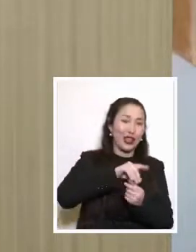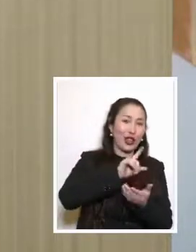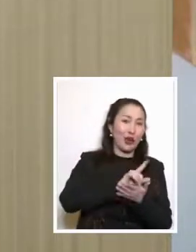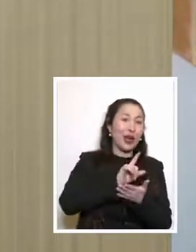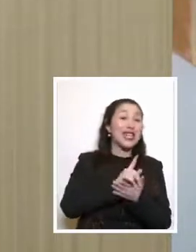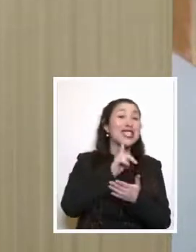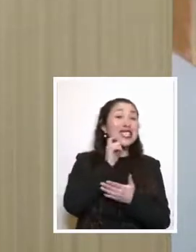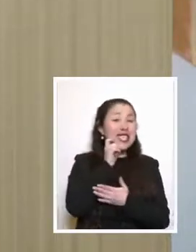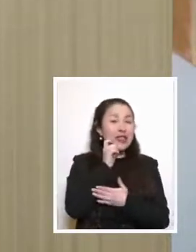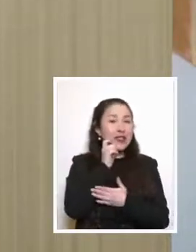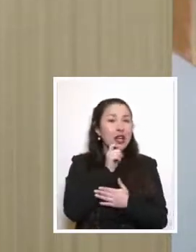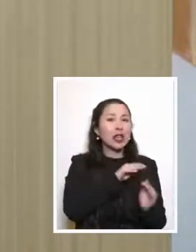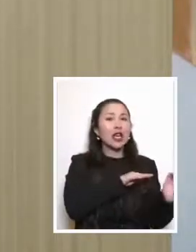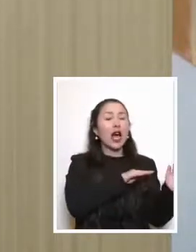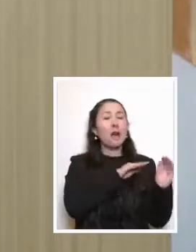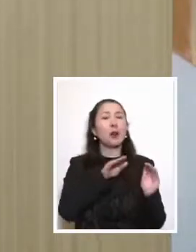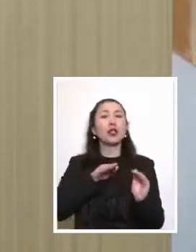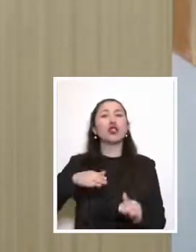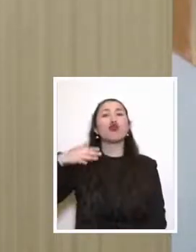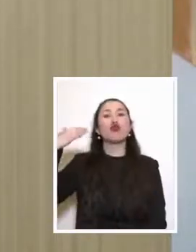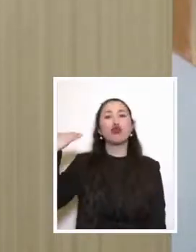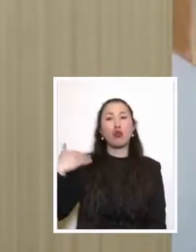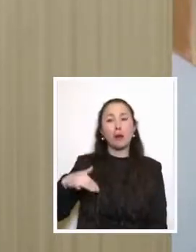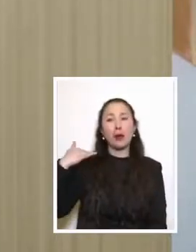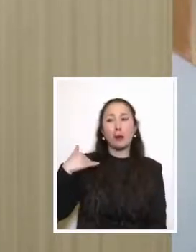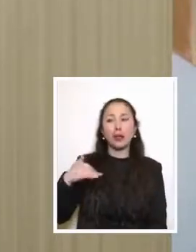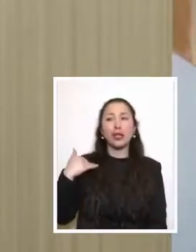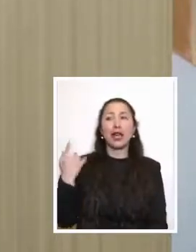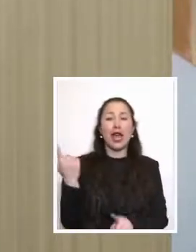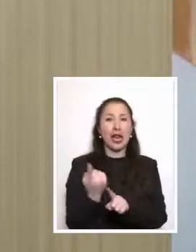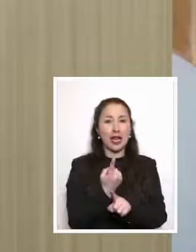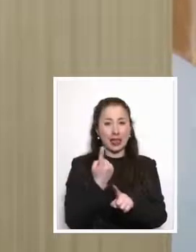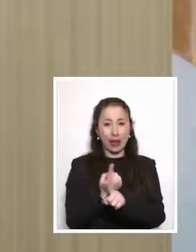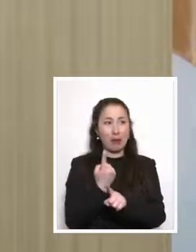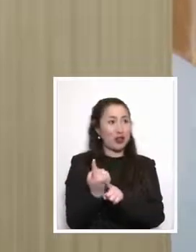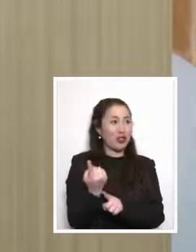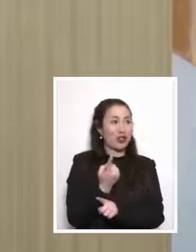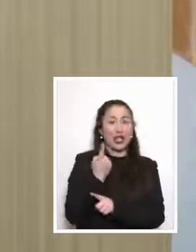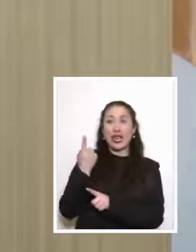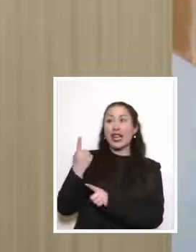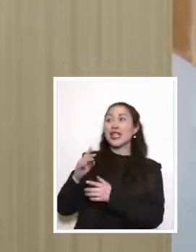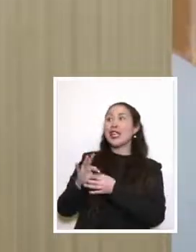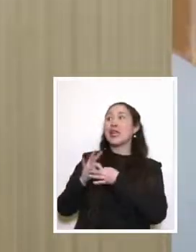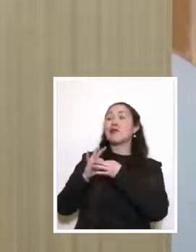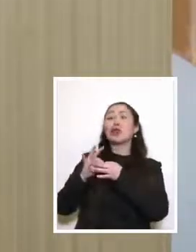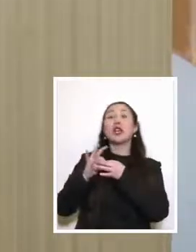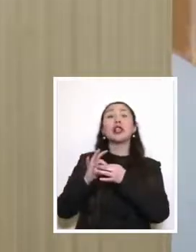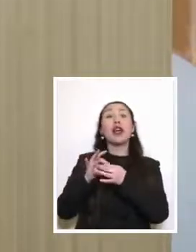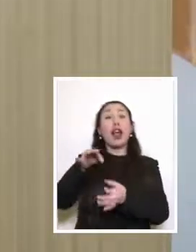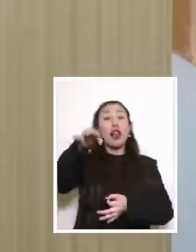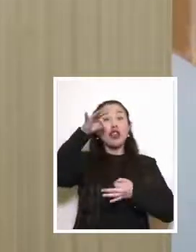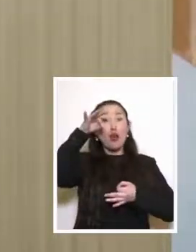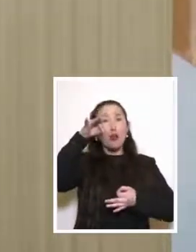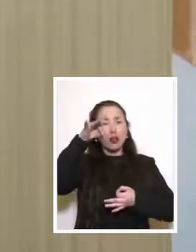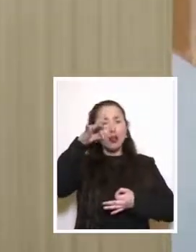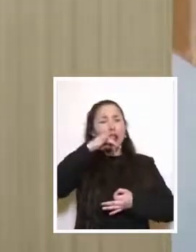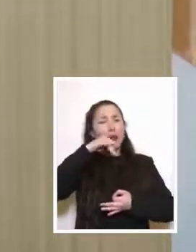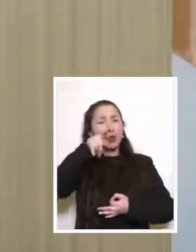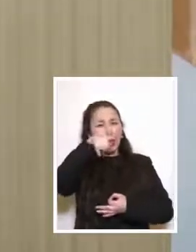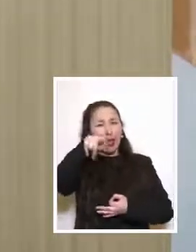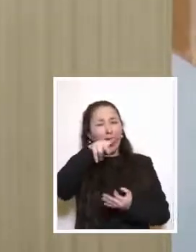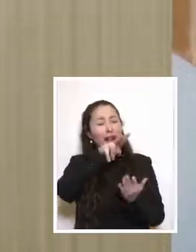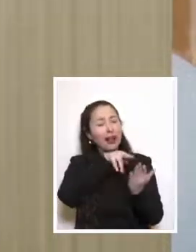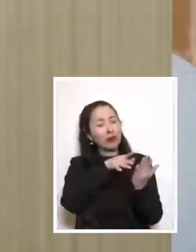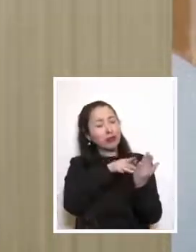aportes importantísimos en esta conversación global. Así que muchas gracias. Lean el informe, mucho mejor que